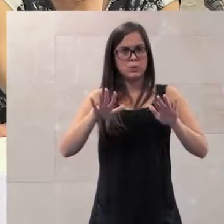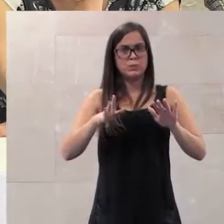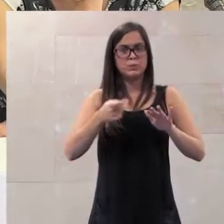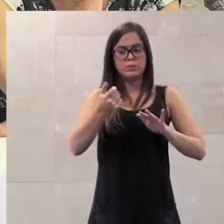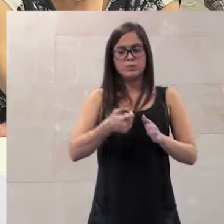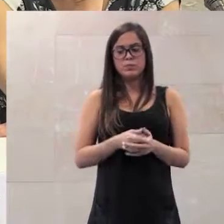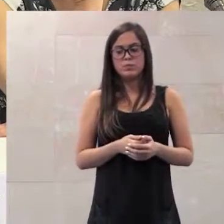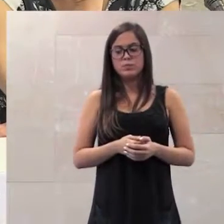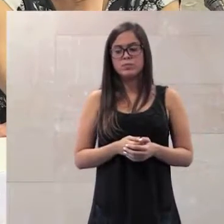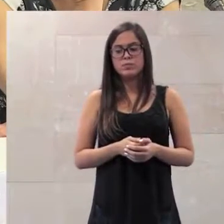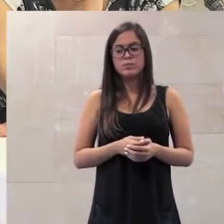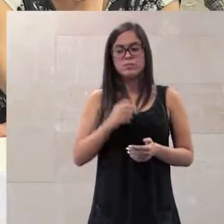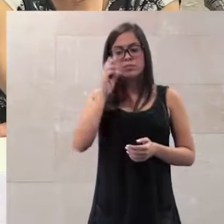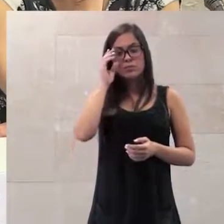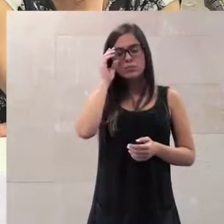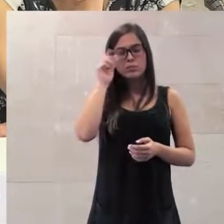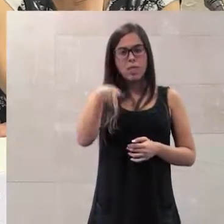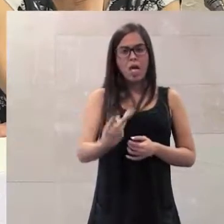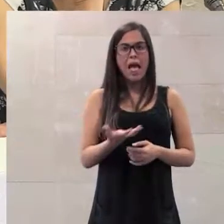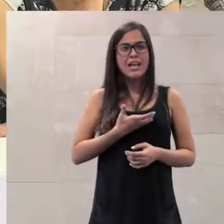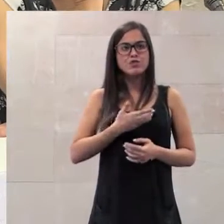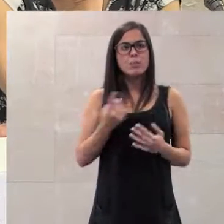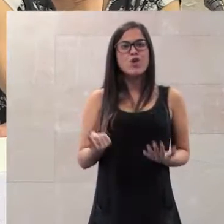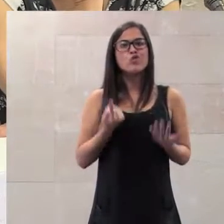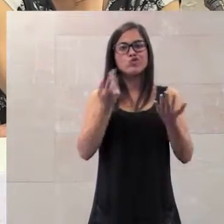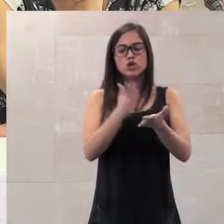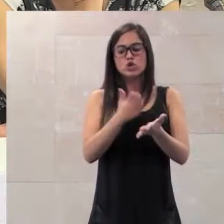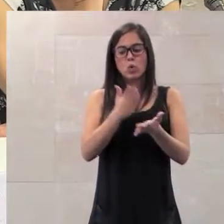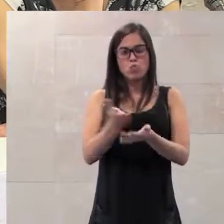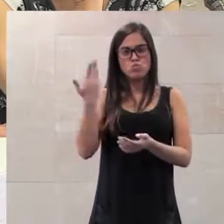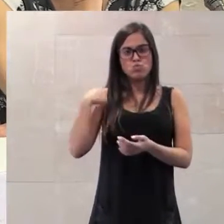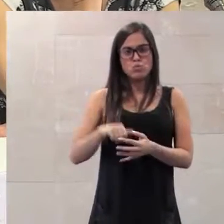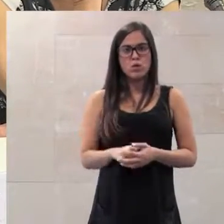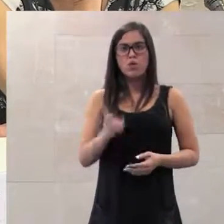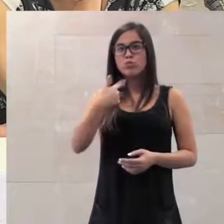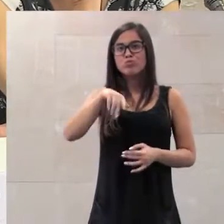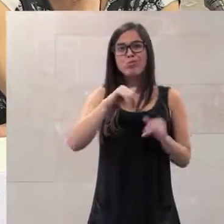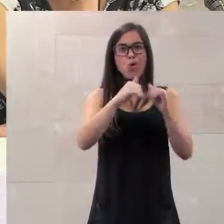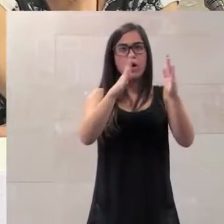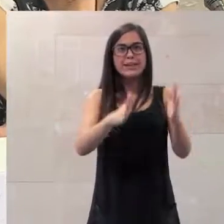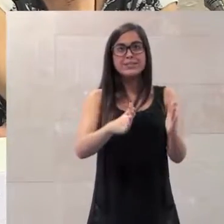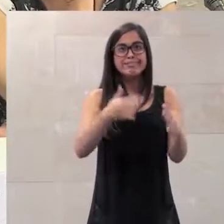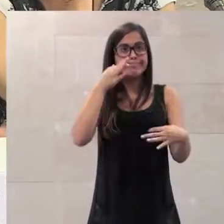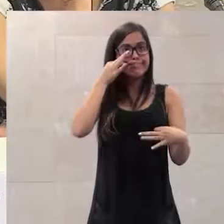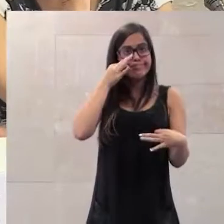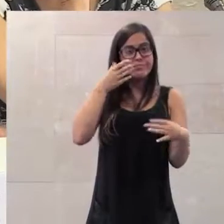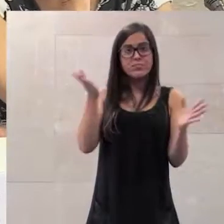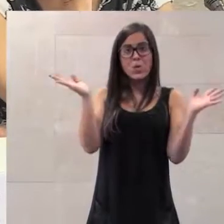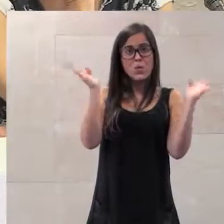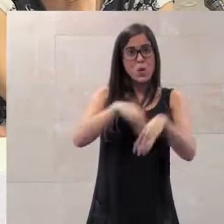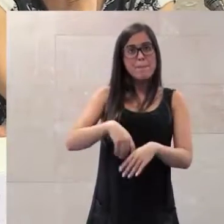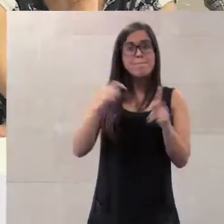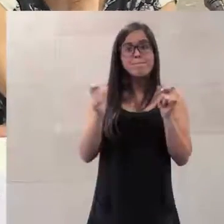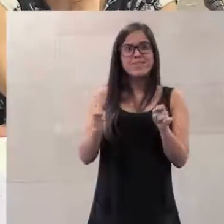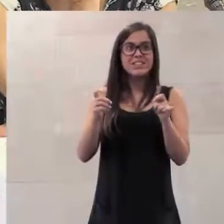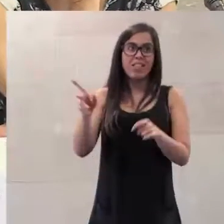decía que el ayuntamiento, este es el sexto curso que hace, ¿no? Nosotras no tenemos una casa física como tiene